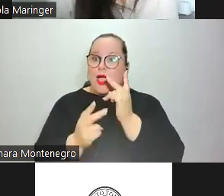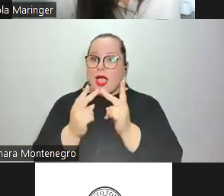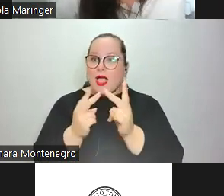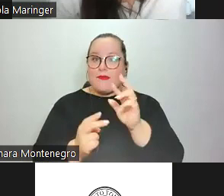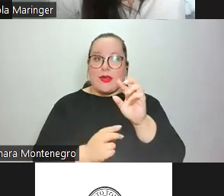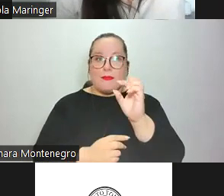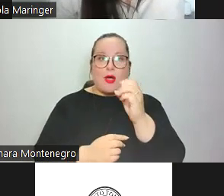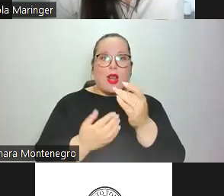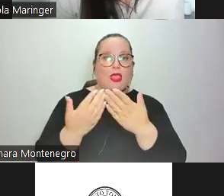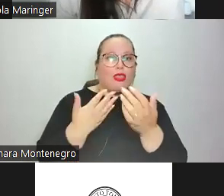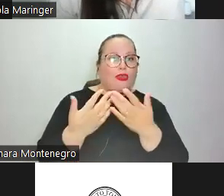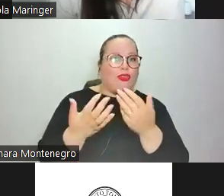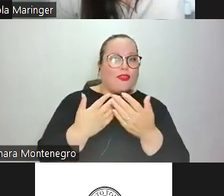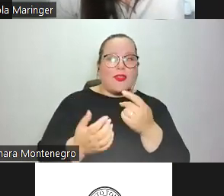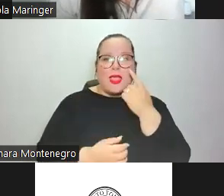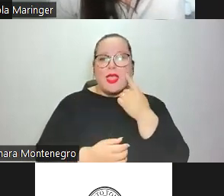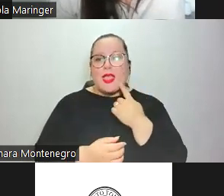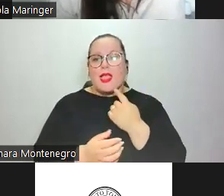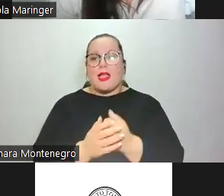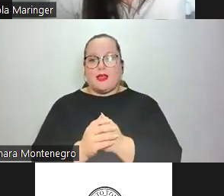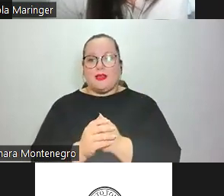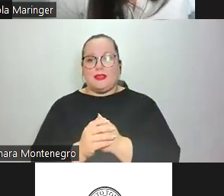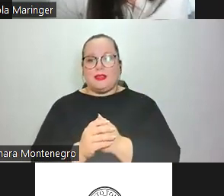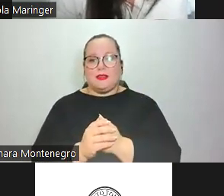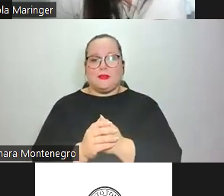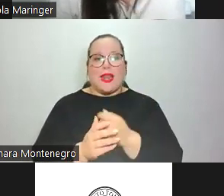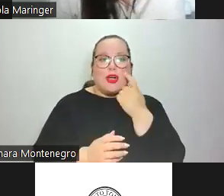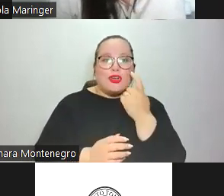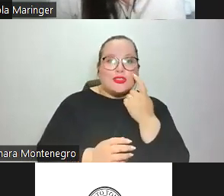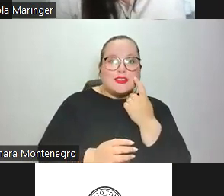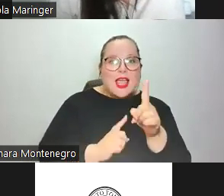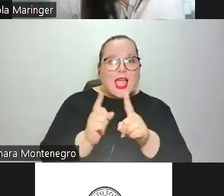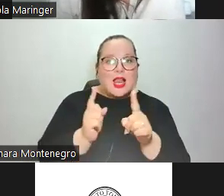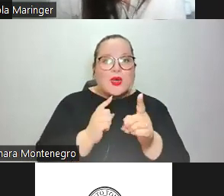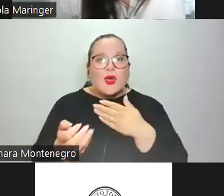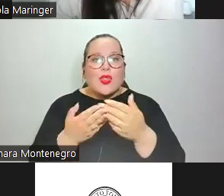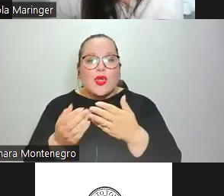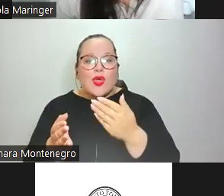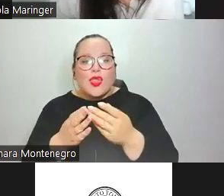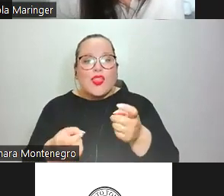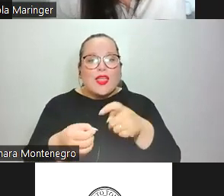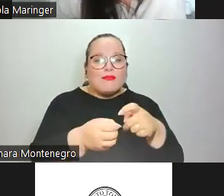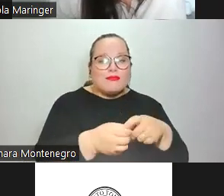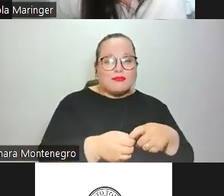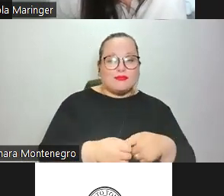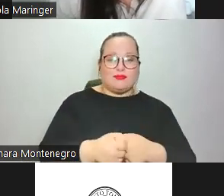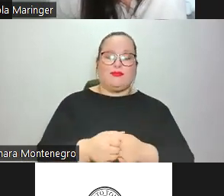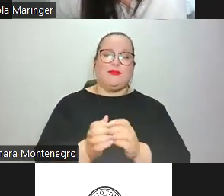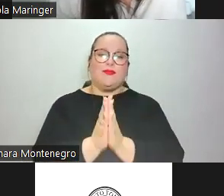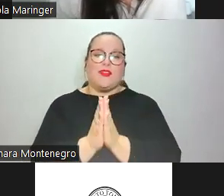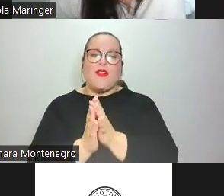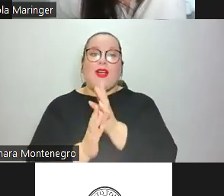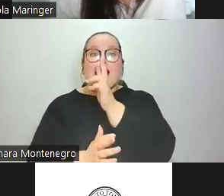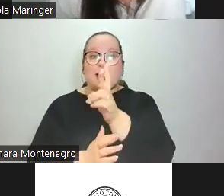institución son. Si son Sí, para del... poder irlos conociendo, saber dónde están. Sabemos ya que están en